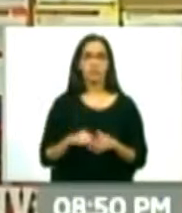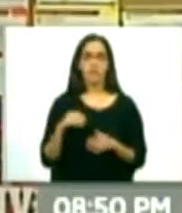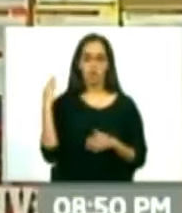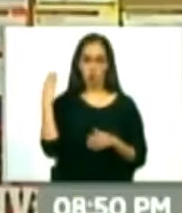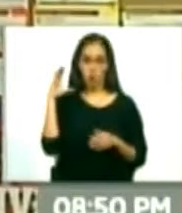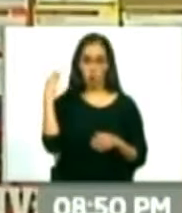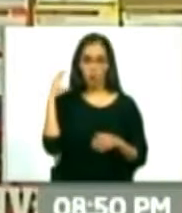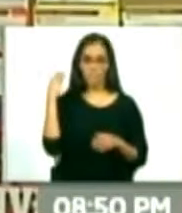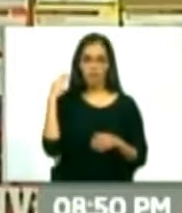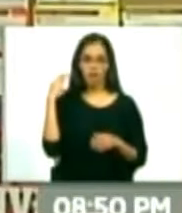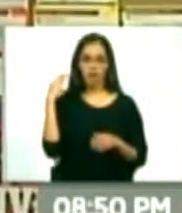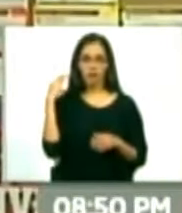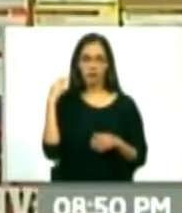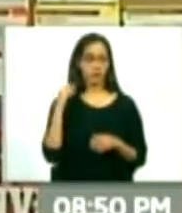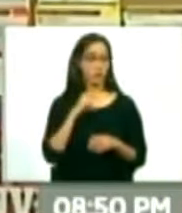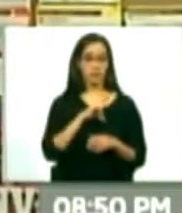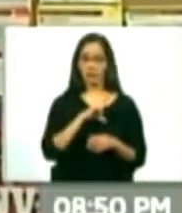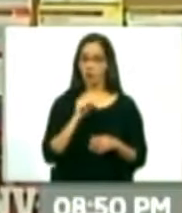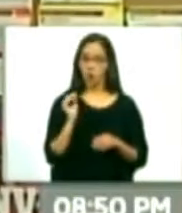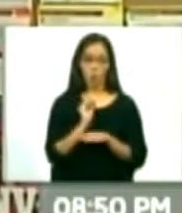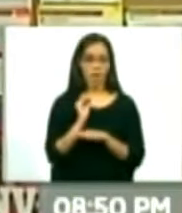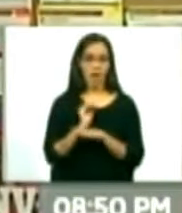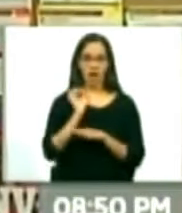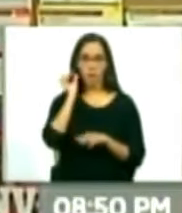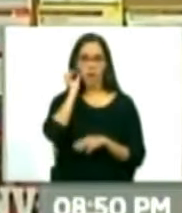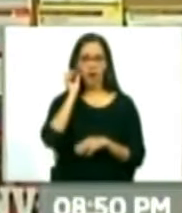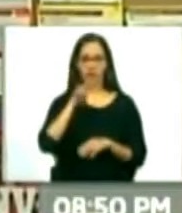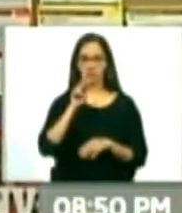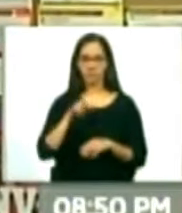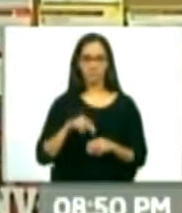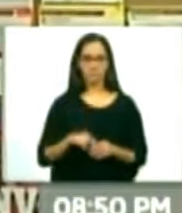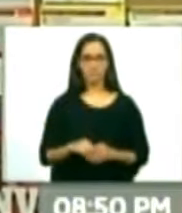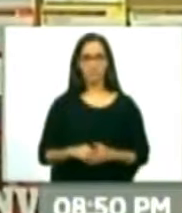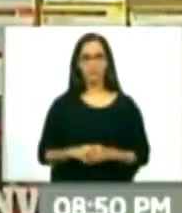Colombia, y no protegen a la mujer nunca.